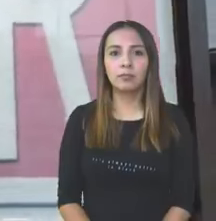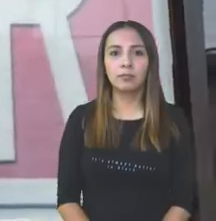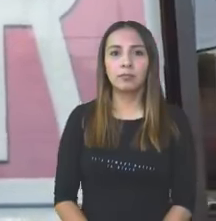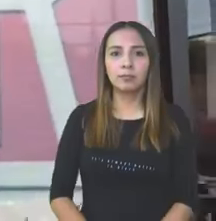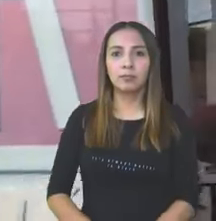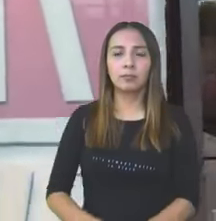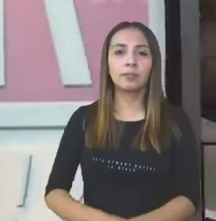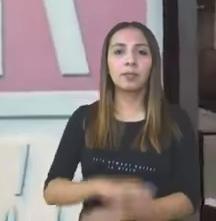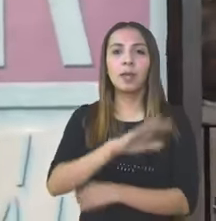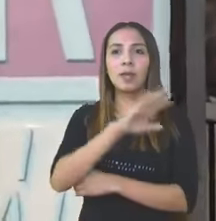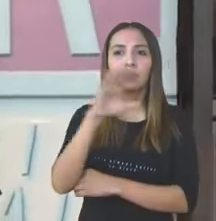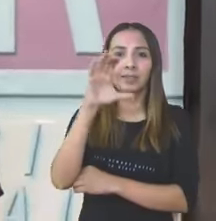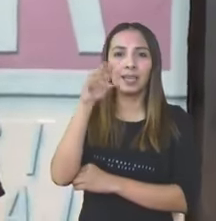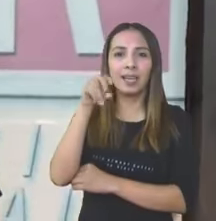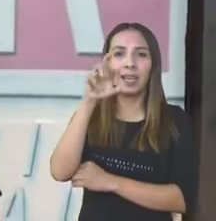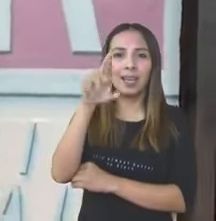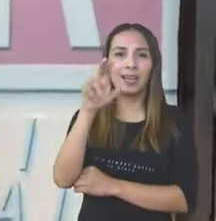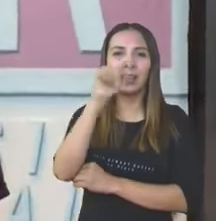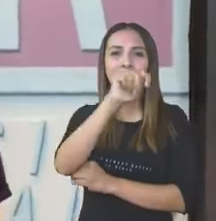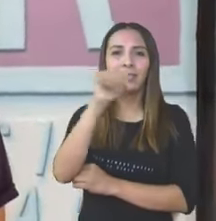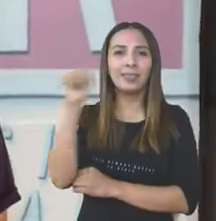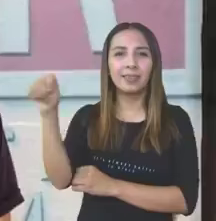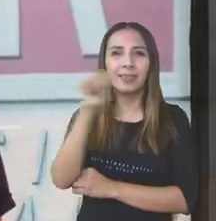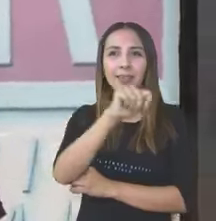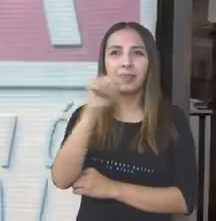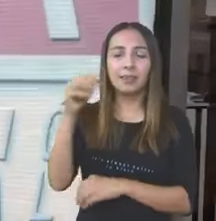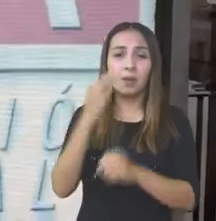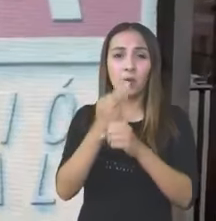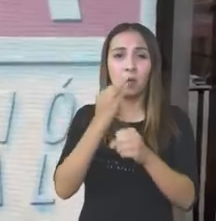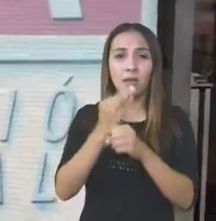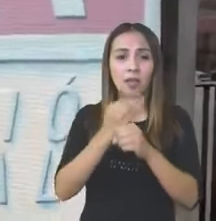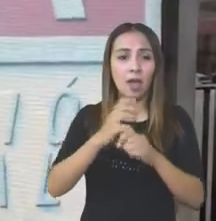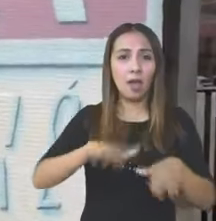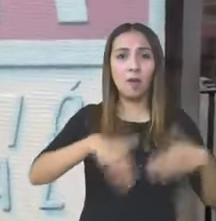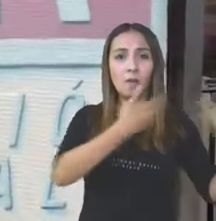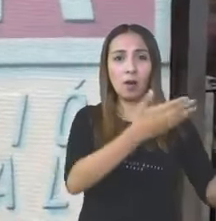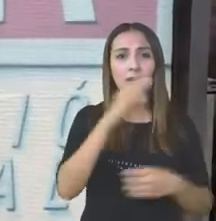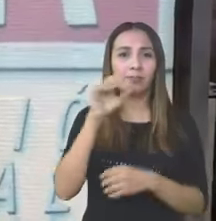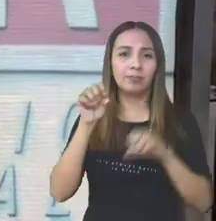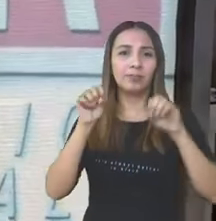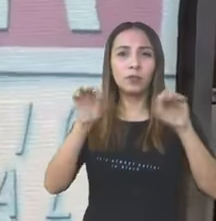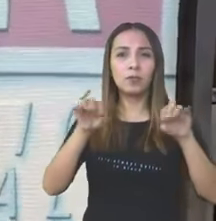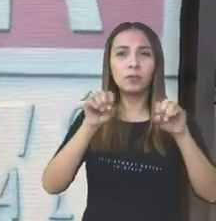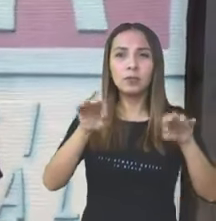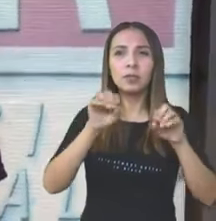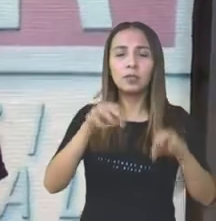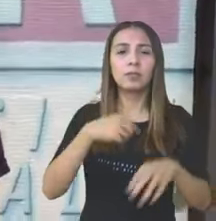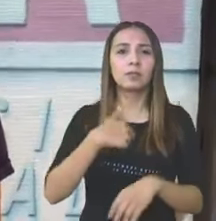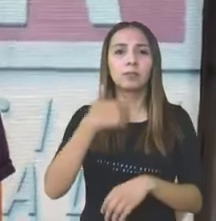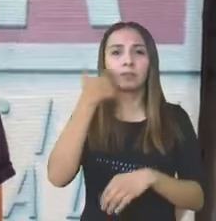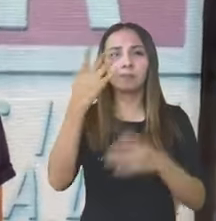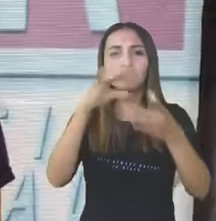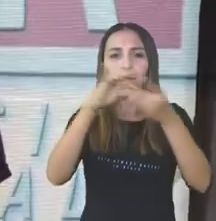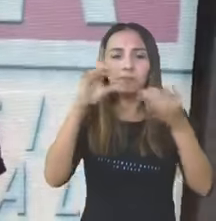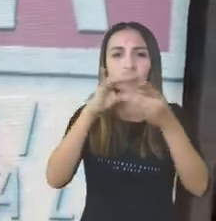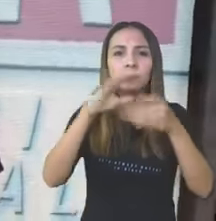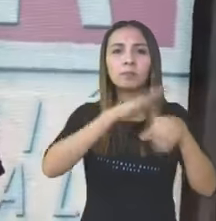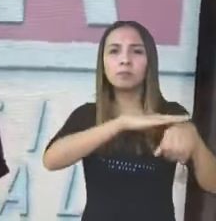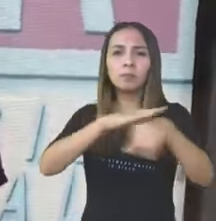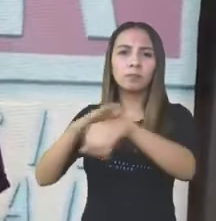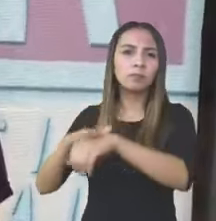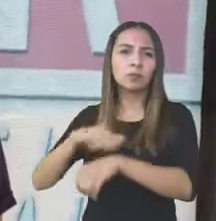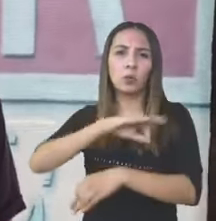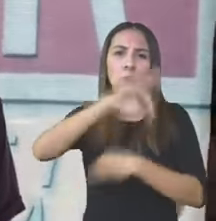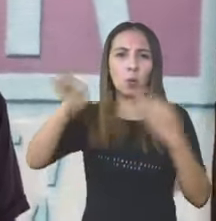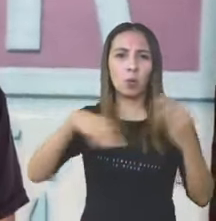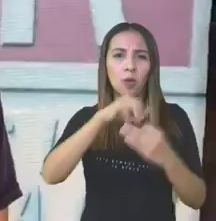Auditorio de CNR Tecate, en este momento nos encontramos fuera de nuestras oficinas para comentarles y comunicarles a todos ustedes